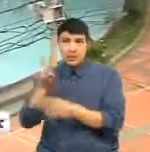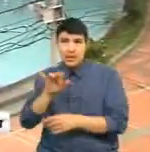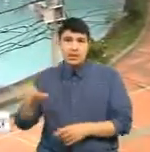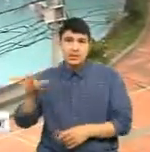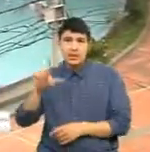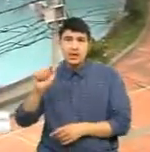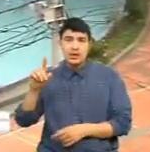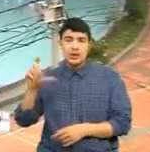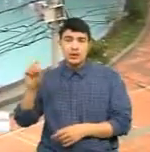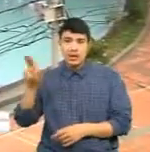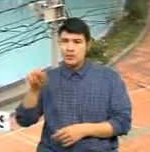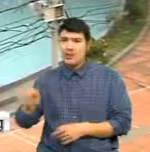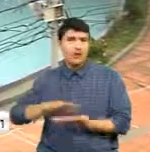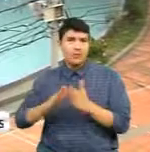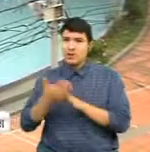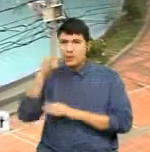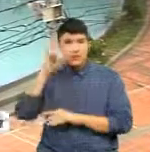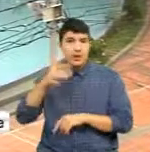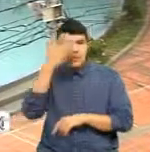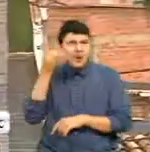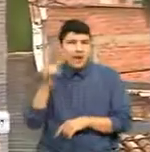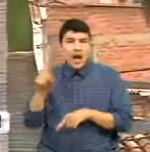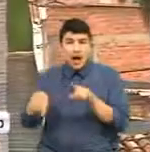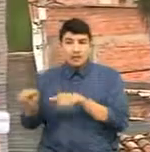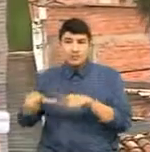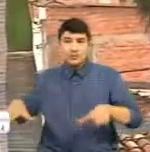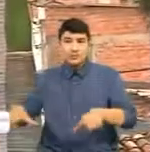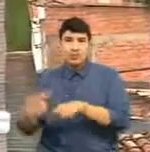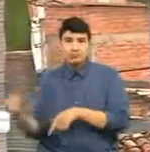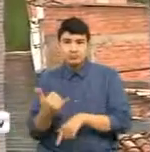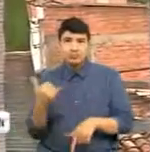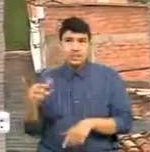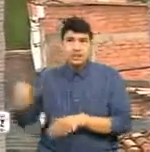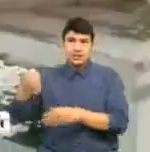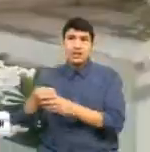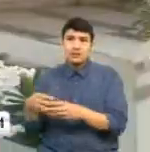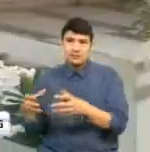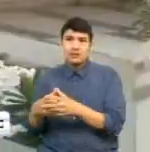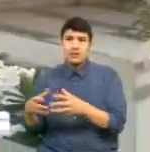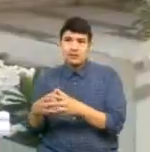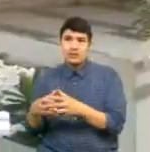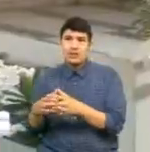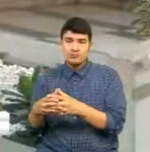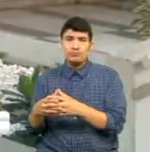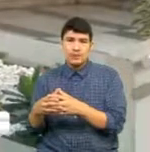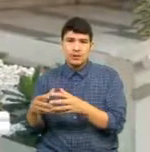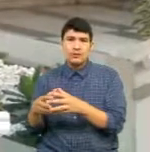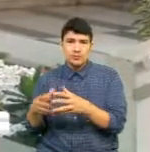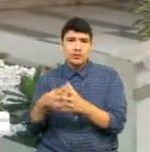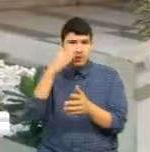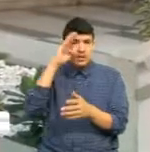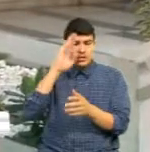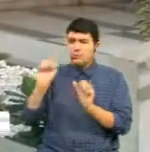no le cree, porque hay sectores del establecimiento local que convive con grupos ilegales y permite y son